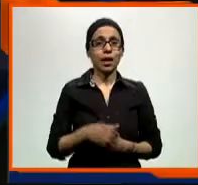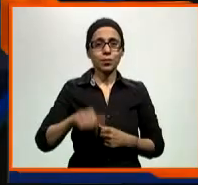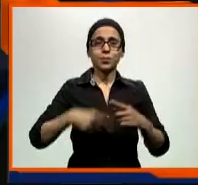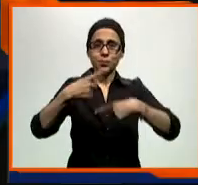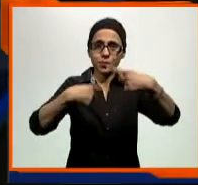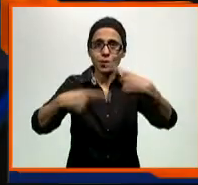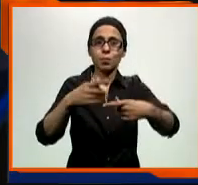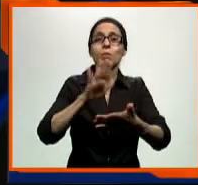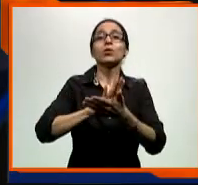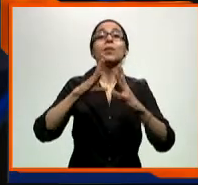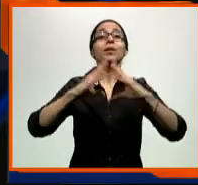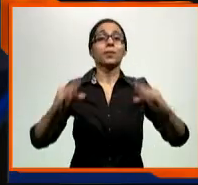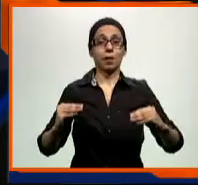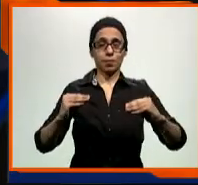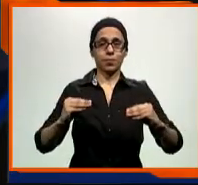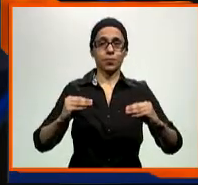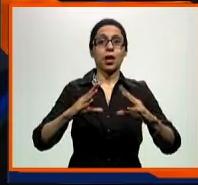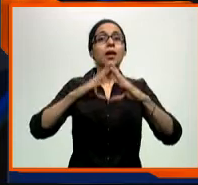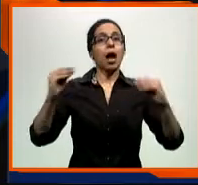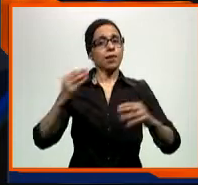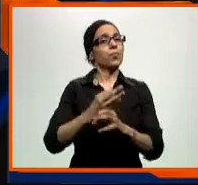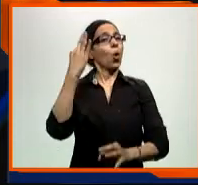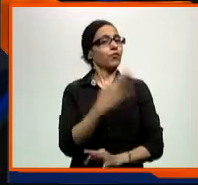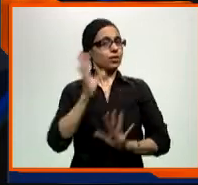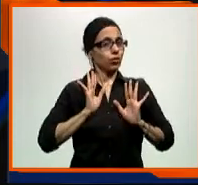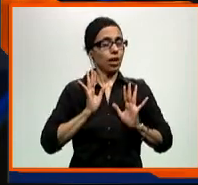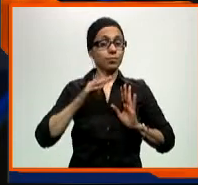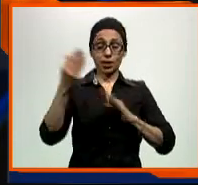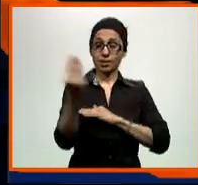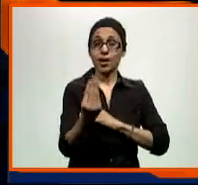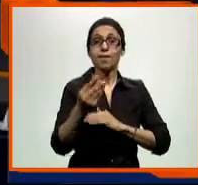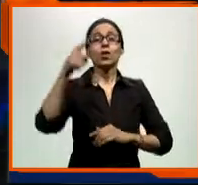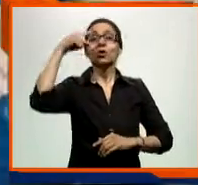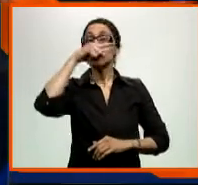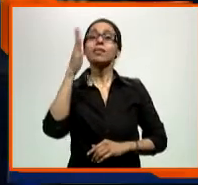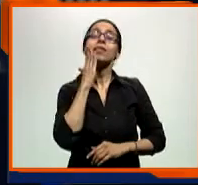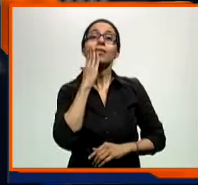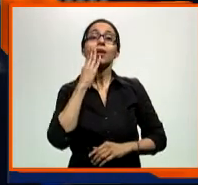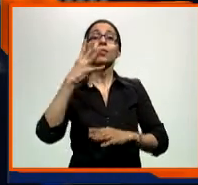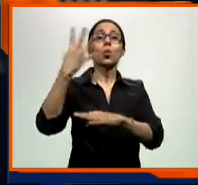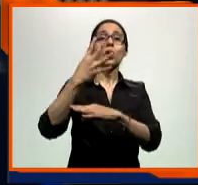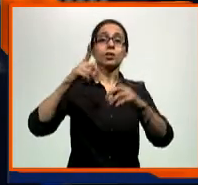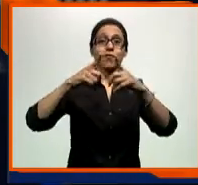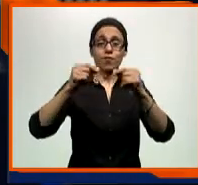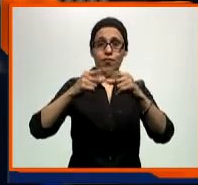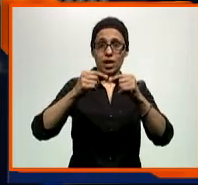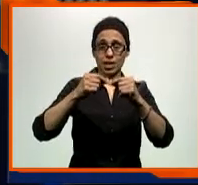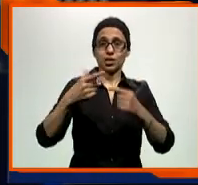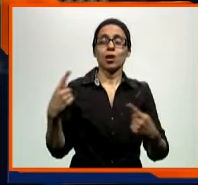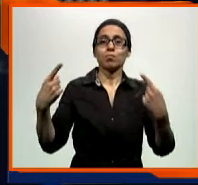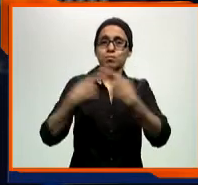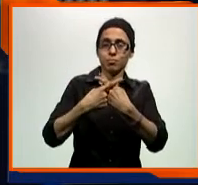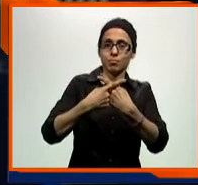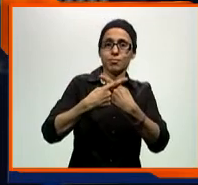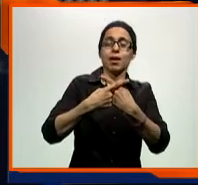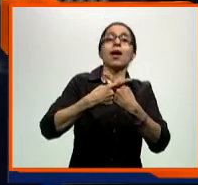Seguimos ahora hablando de rugby, pero de la faceta profesional, porque el sábado a las 19 se jugará la cuarta fecha del Rugby Championship. Los